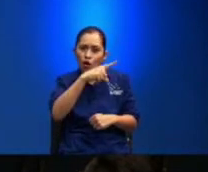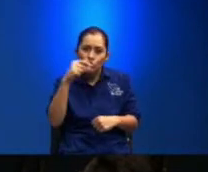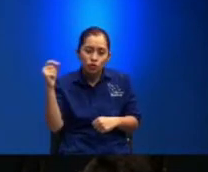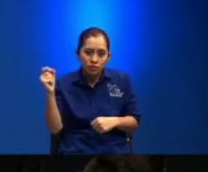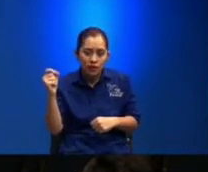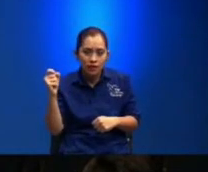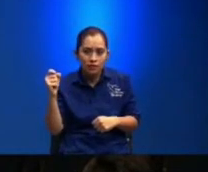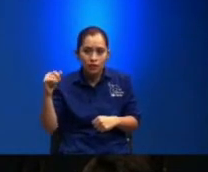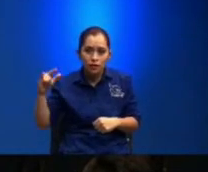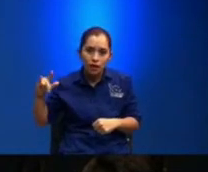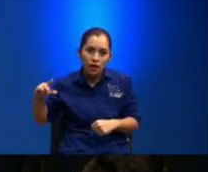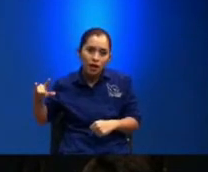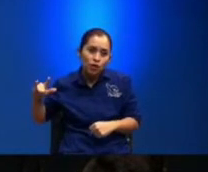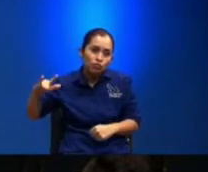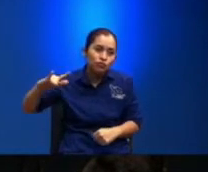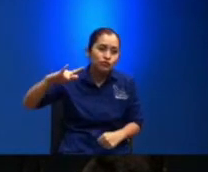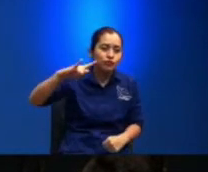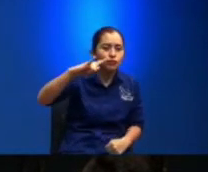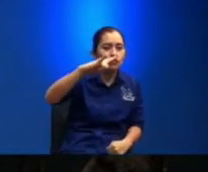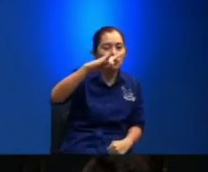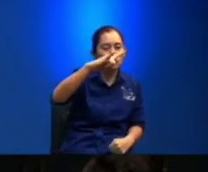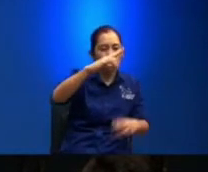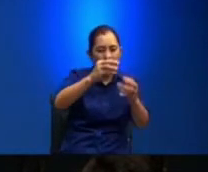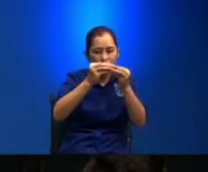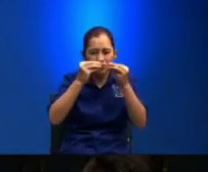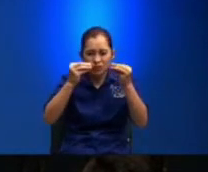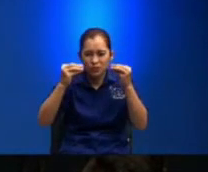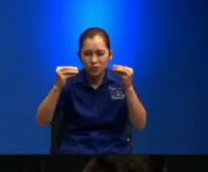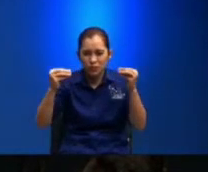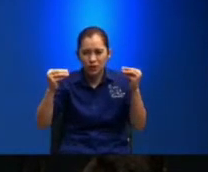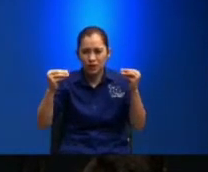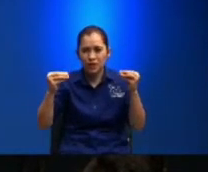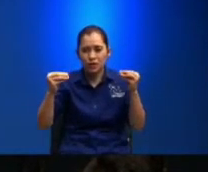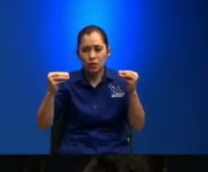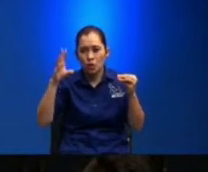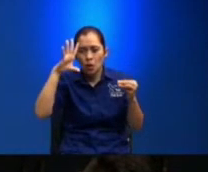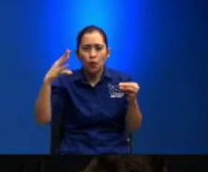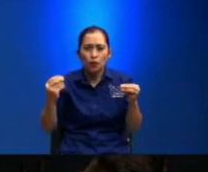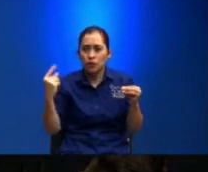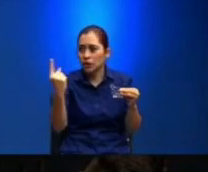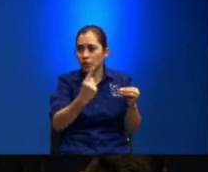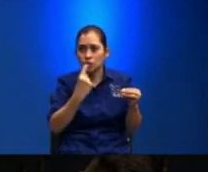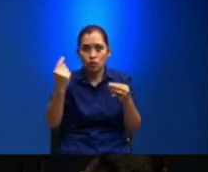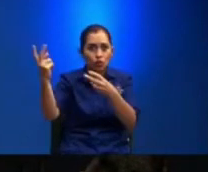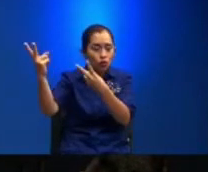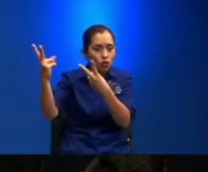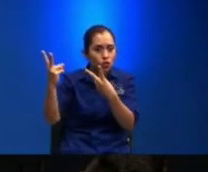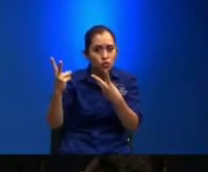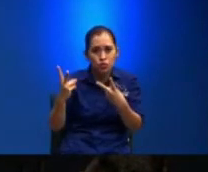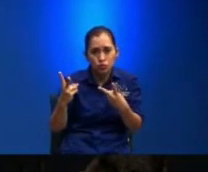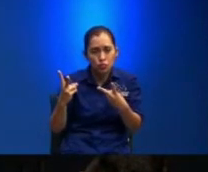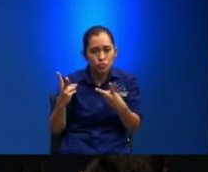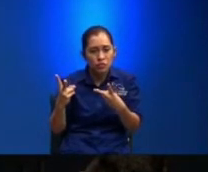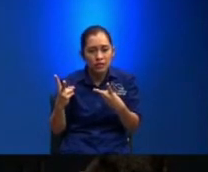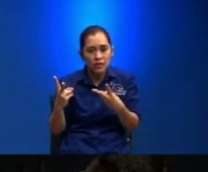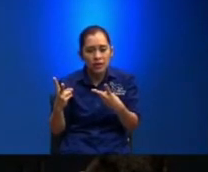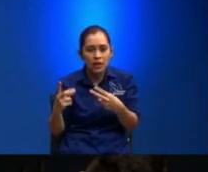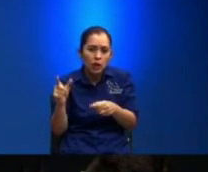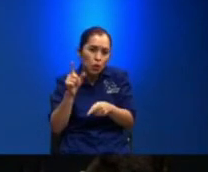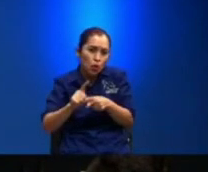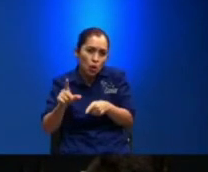los vuelos porque todos vienen hermano vienen con un montón de cosas ositos de peluche